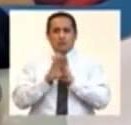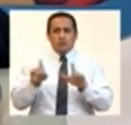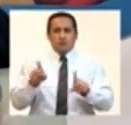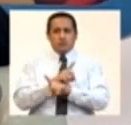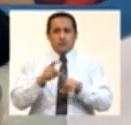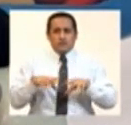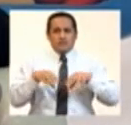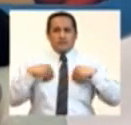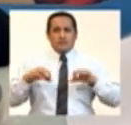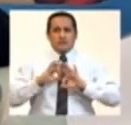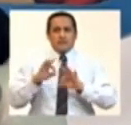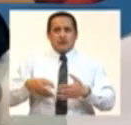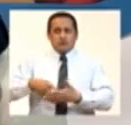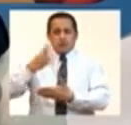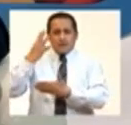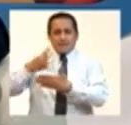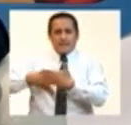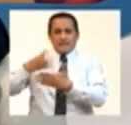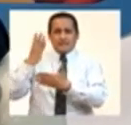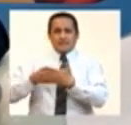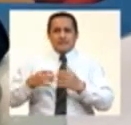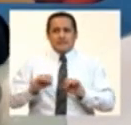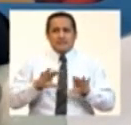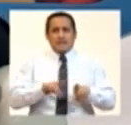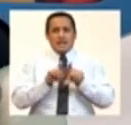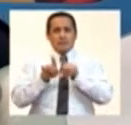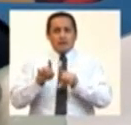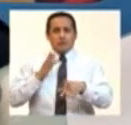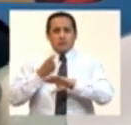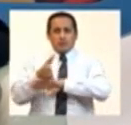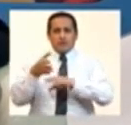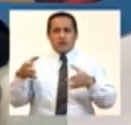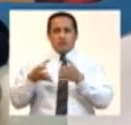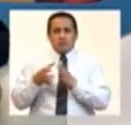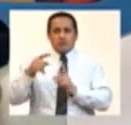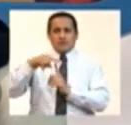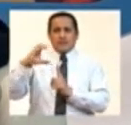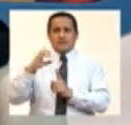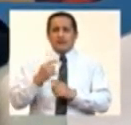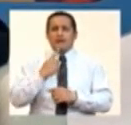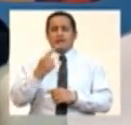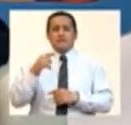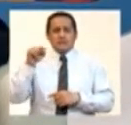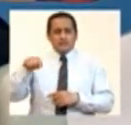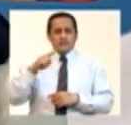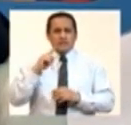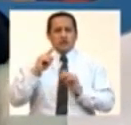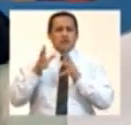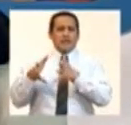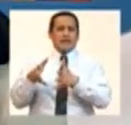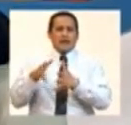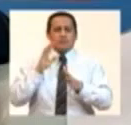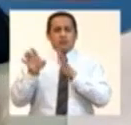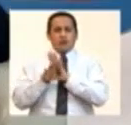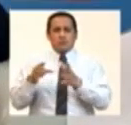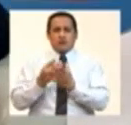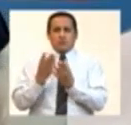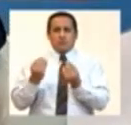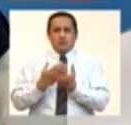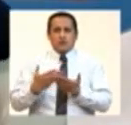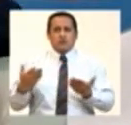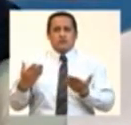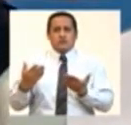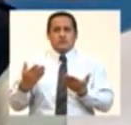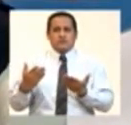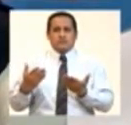que no se está tomando en cuenta en el análisis, ¿no? Pero que la sentencia del tribunal evidentemente sí lo deja